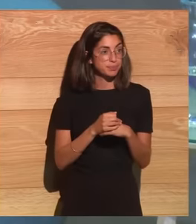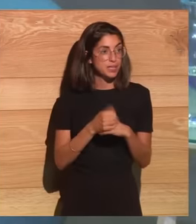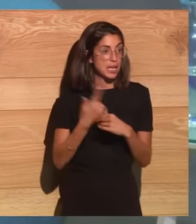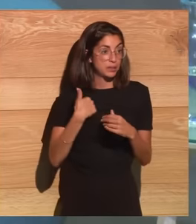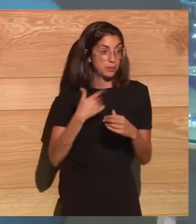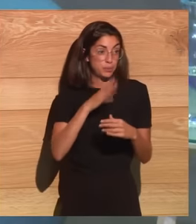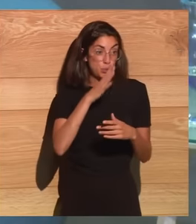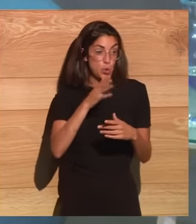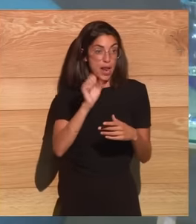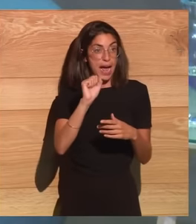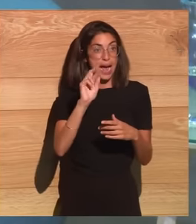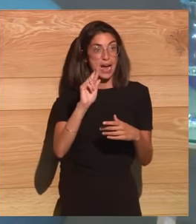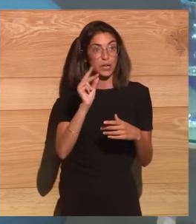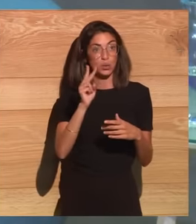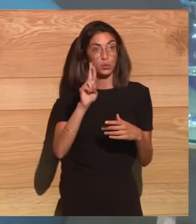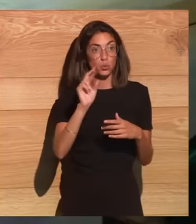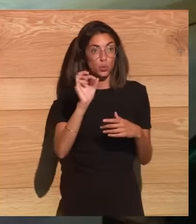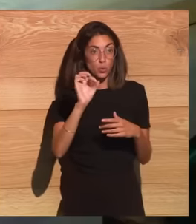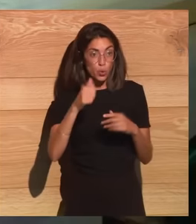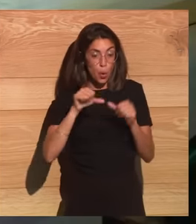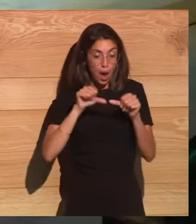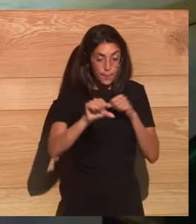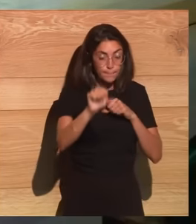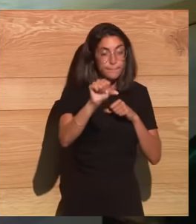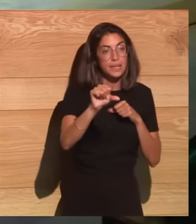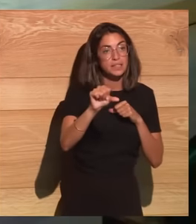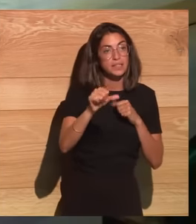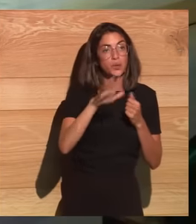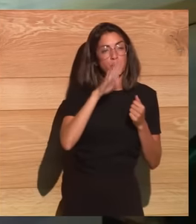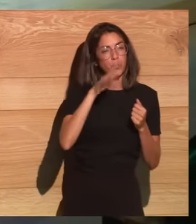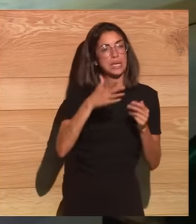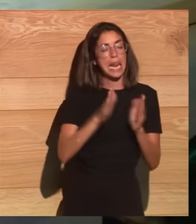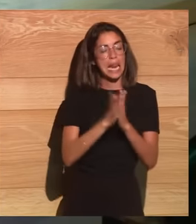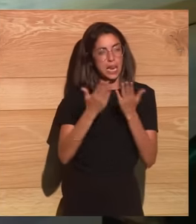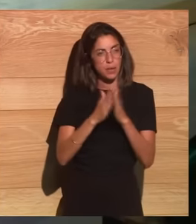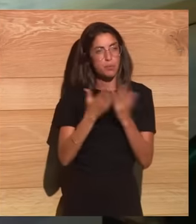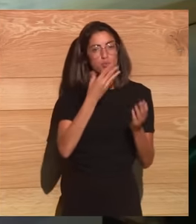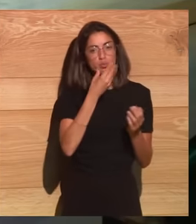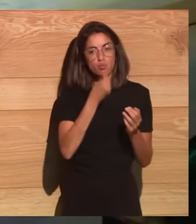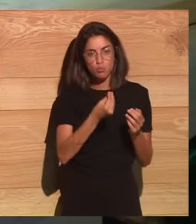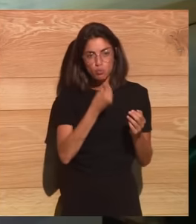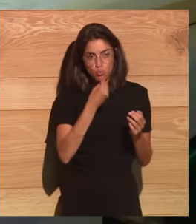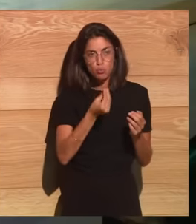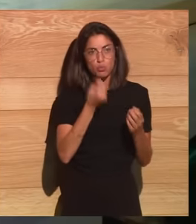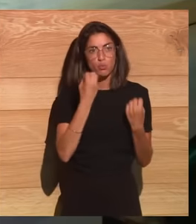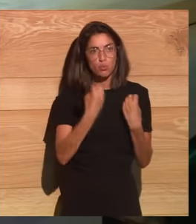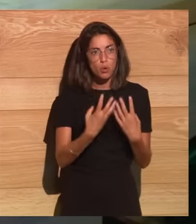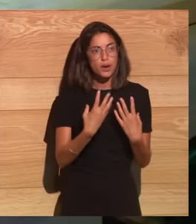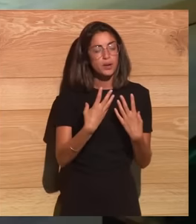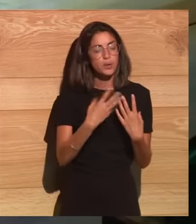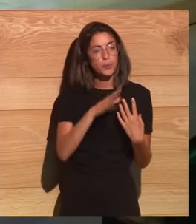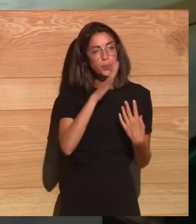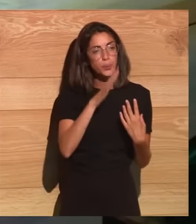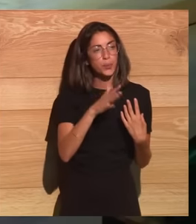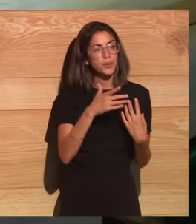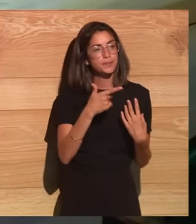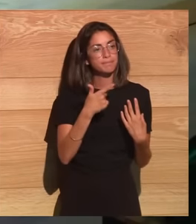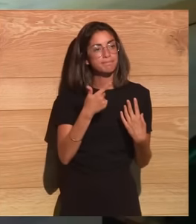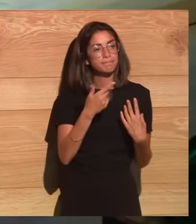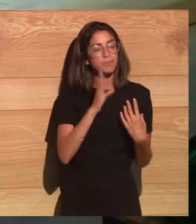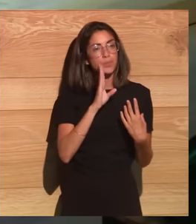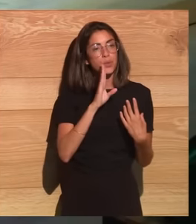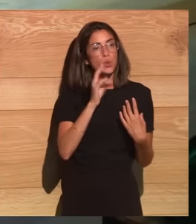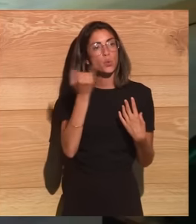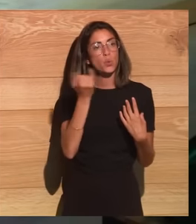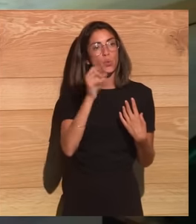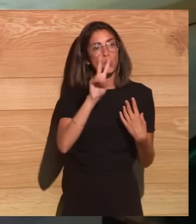a partir de Arturo. pero quiero decir que el libro cunde muchísimo, porque sí, por ejemplo cuando menciona Juan mencionaba así de